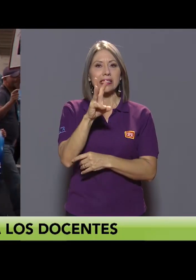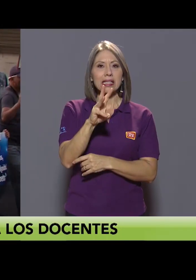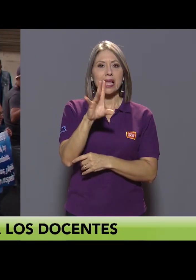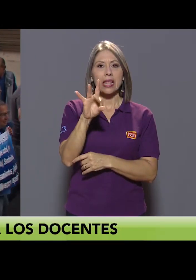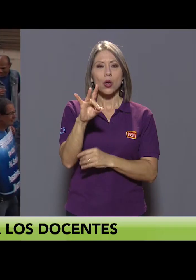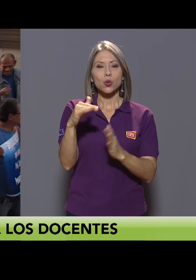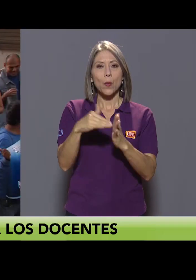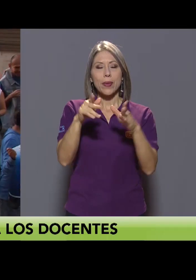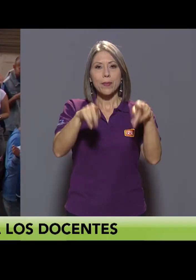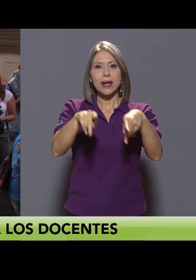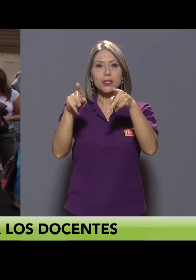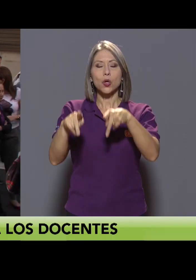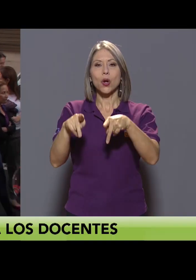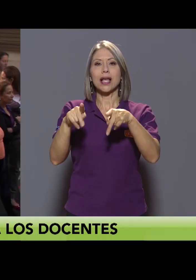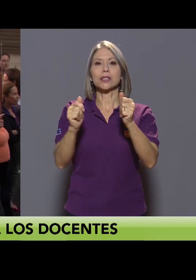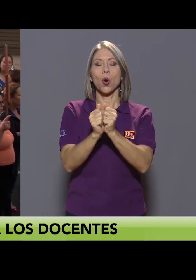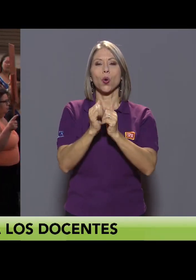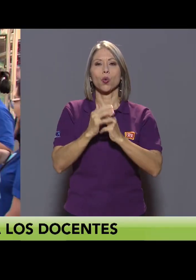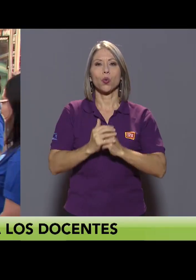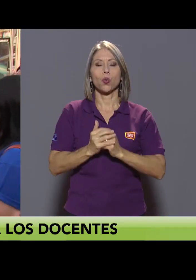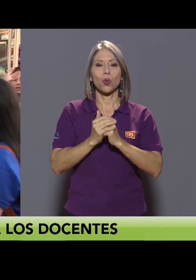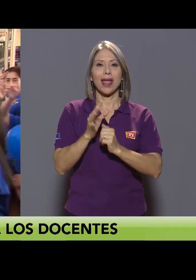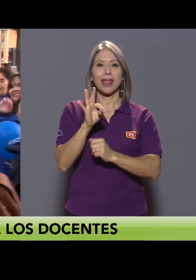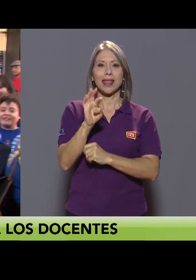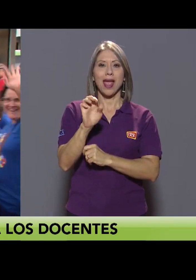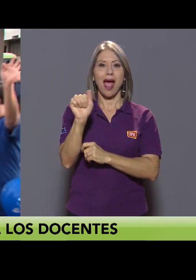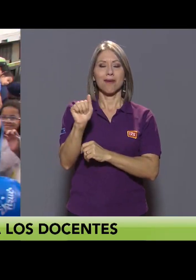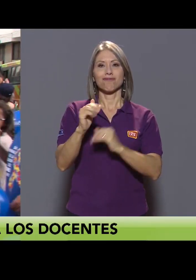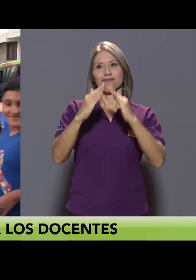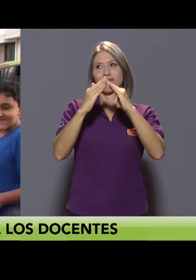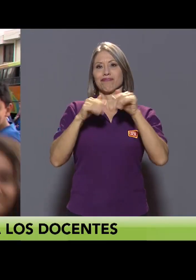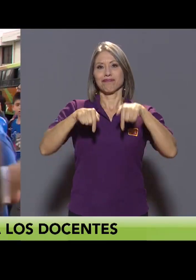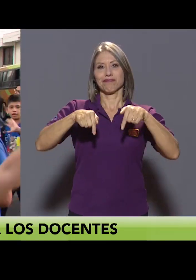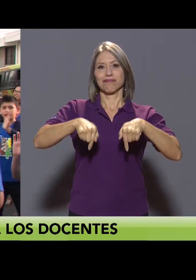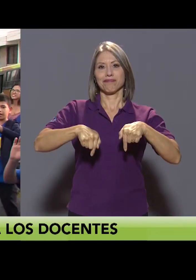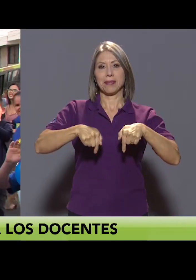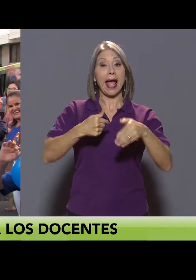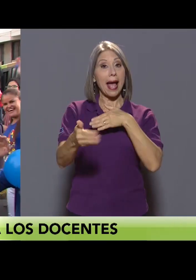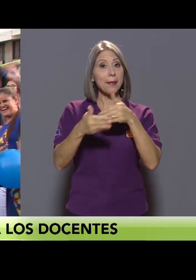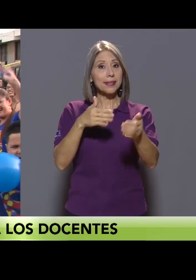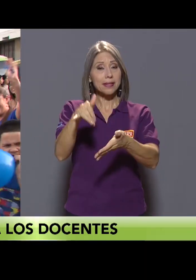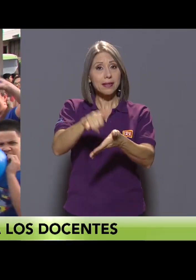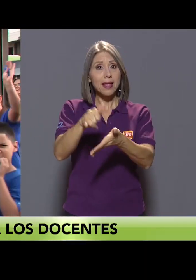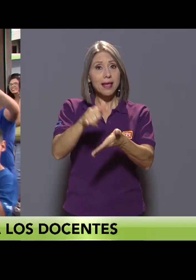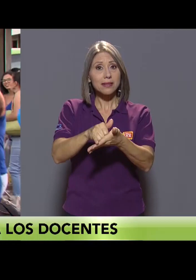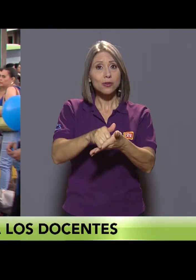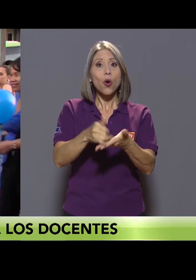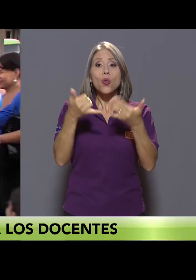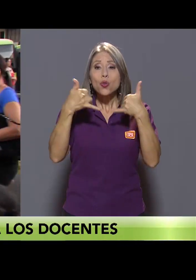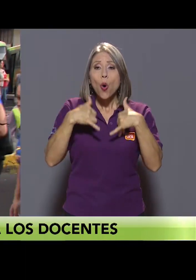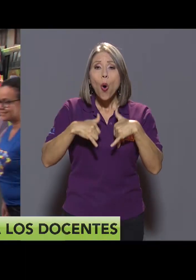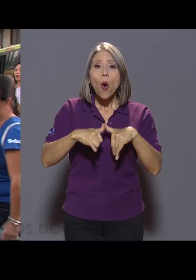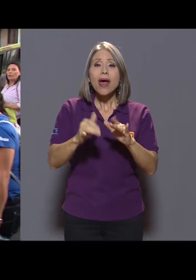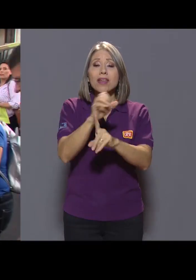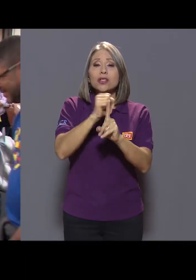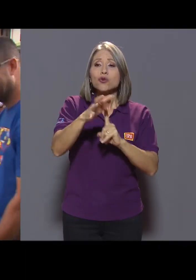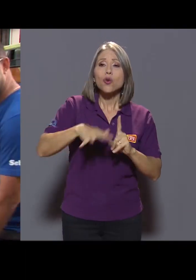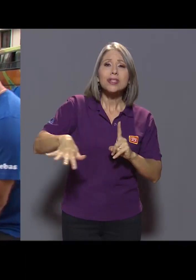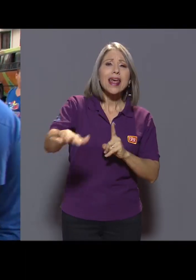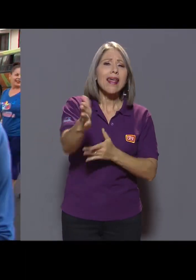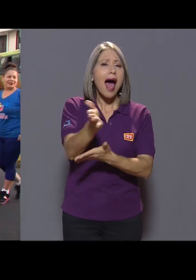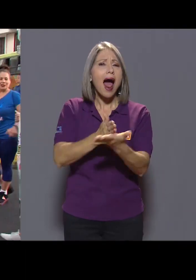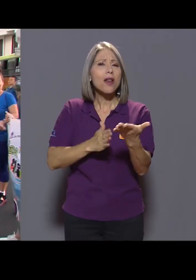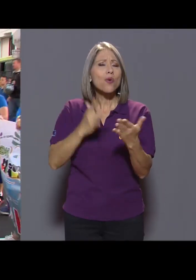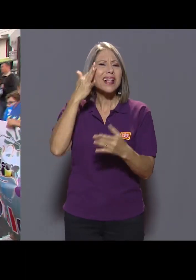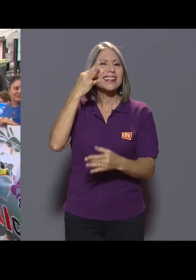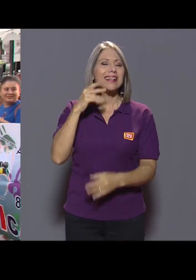68 mil personas con trastorno del espectro autista. Pese a esto, en la población aún persisten algunos mitos